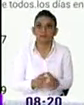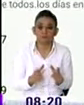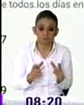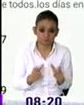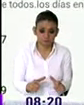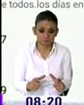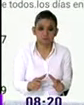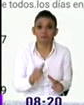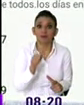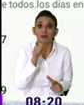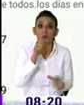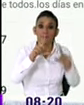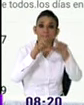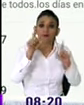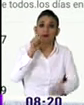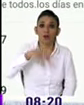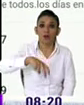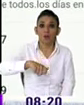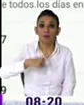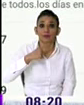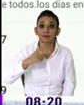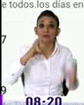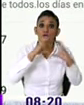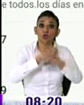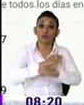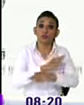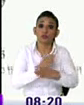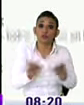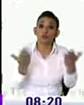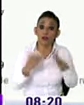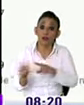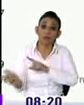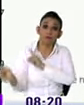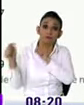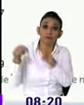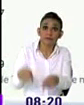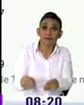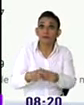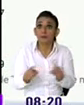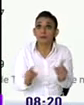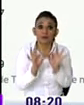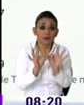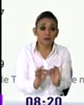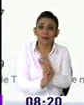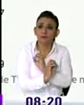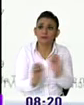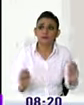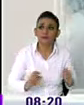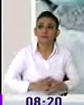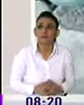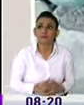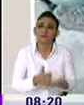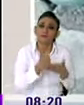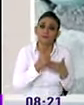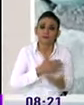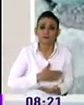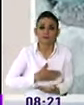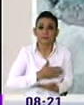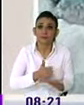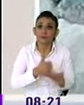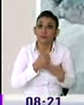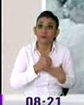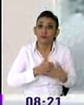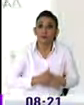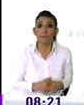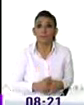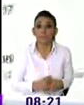agua potable. Dijeron que el turno de noche terminó y vinieron y no hicieron nada. Ayúdenme, miren ustedes.